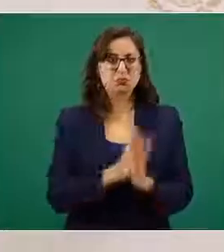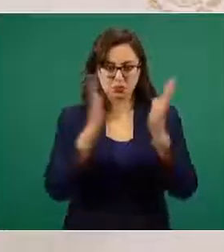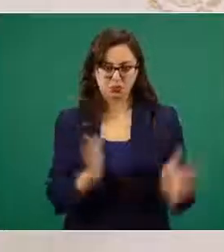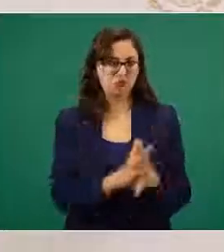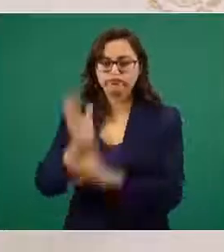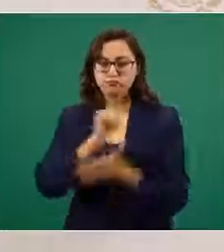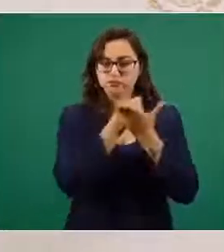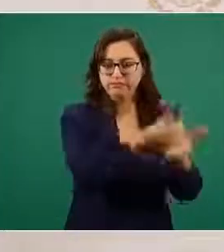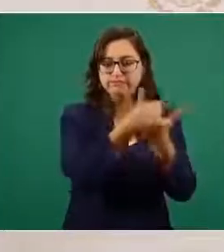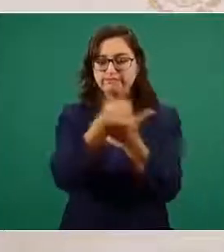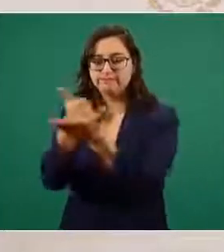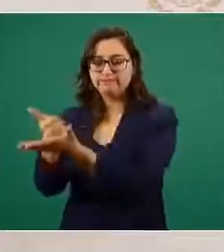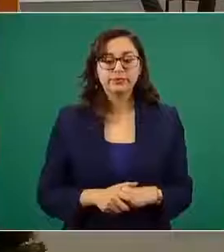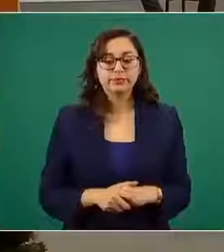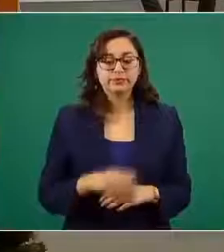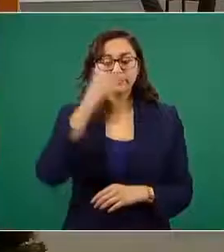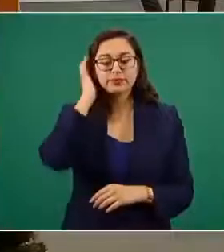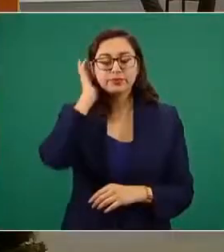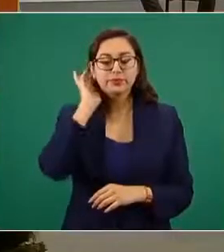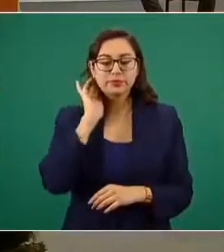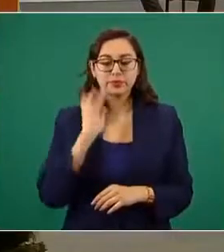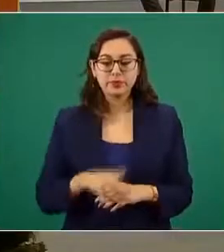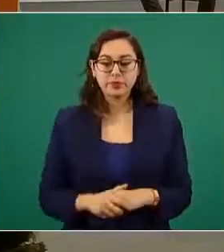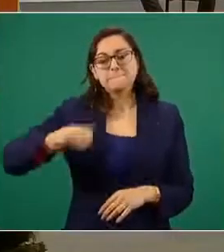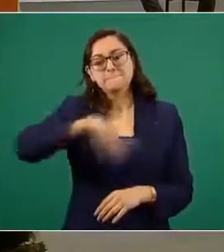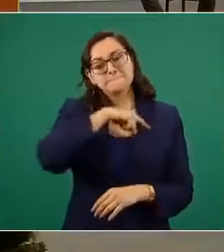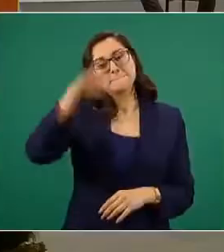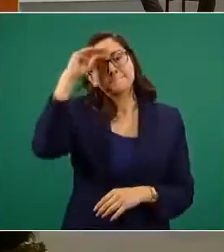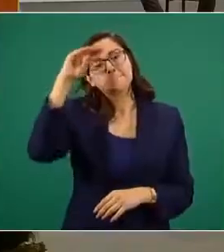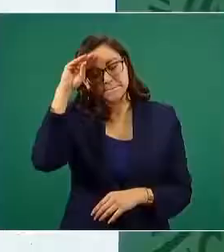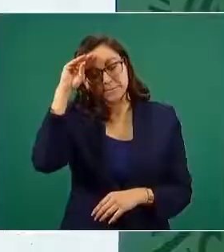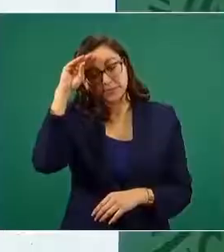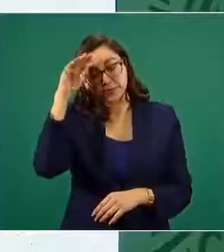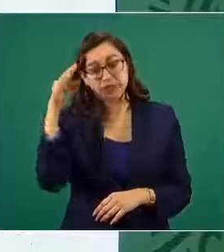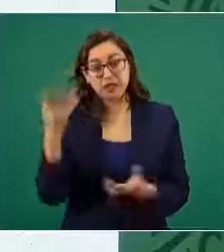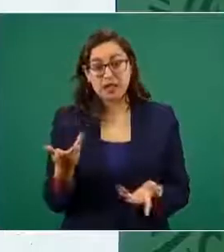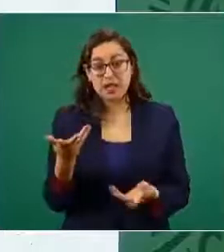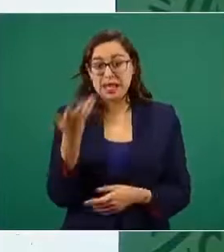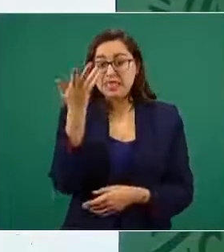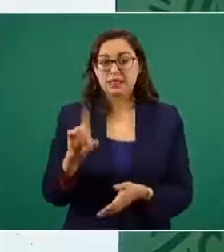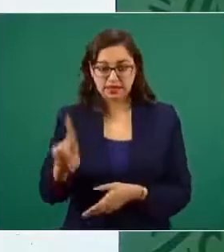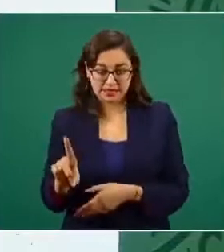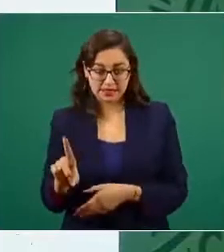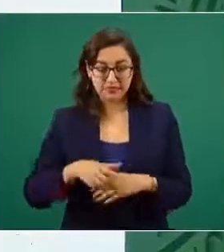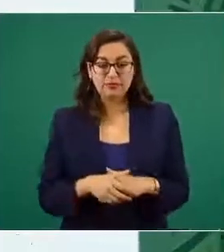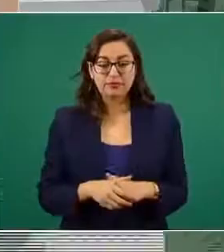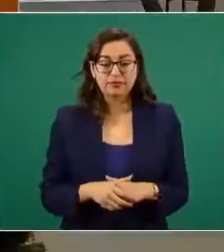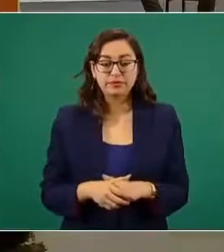voluntarios, para ayudar. Estamos hablando de vacunar primero en 10,000 centros integradores. Son